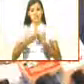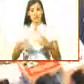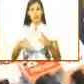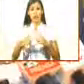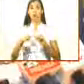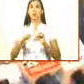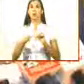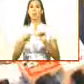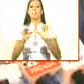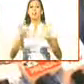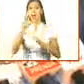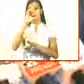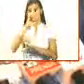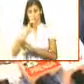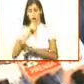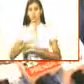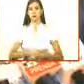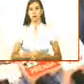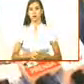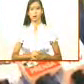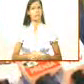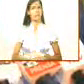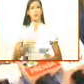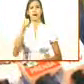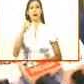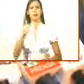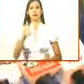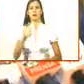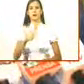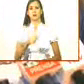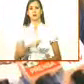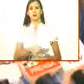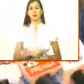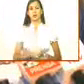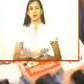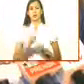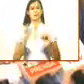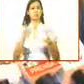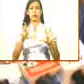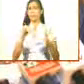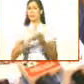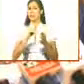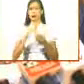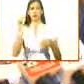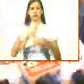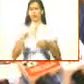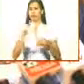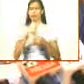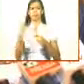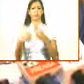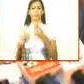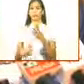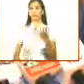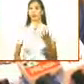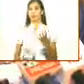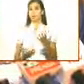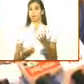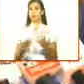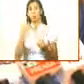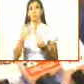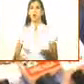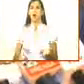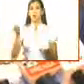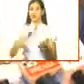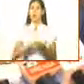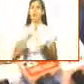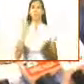10 años y en más de una decena de procesos electorales y consultas diversas, ha venido ratificando